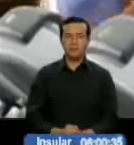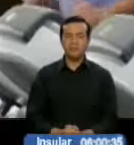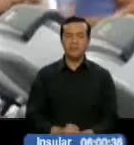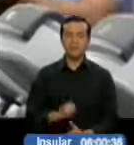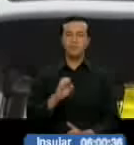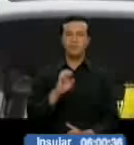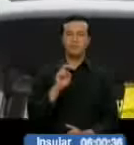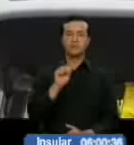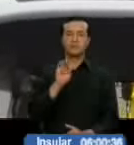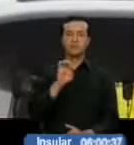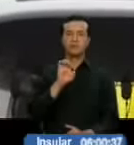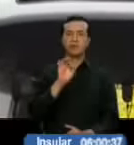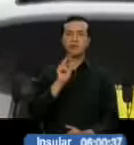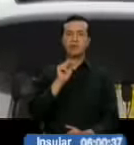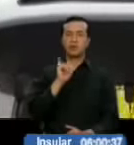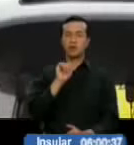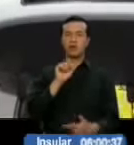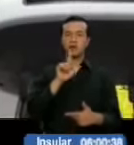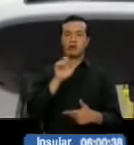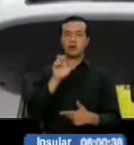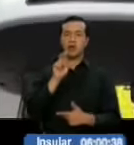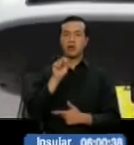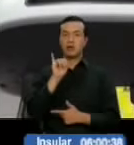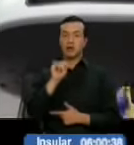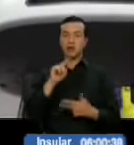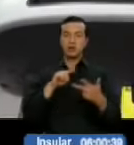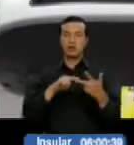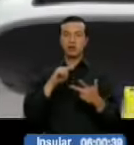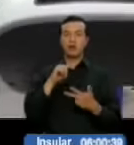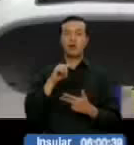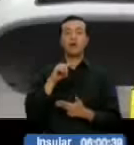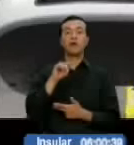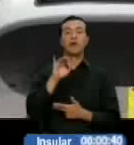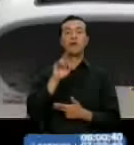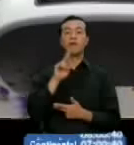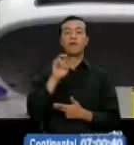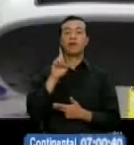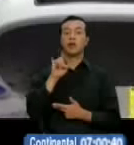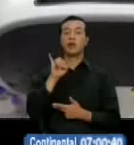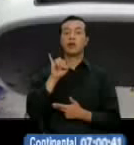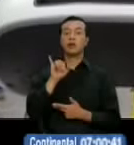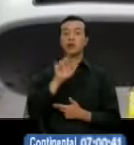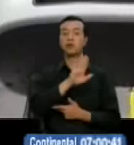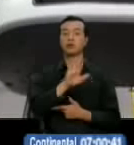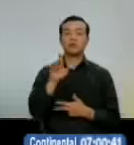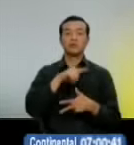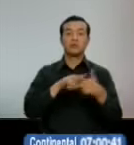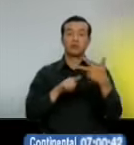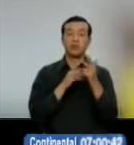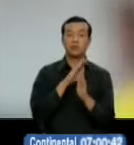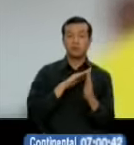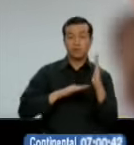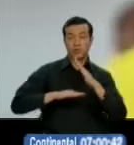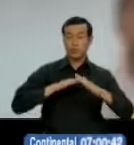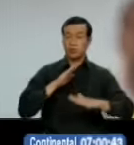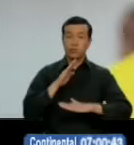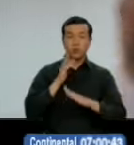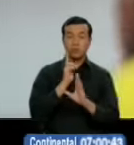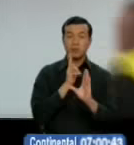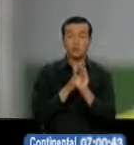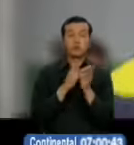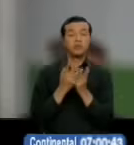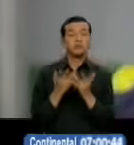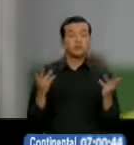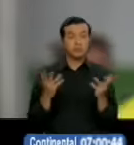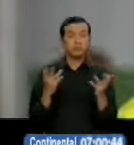Estefanía García, Lenín Preciado y Freddy Figueroa son los judocas ecuatorianos que se aprestan a participar en los Juegos